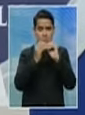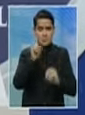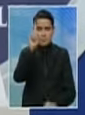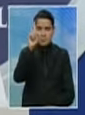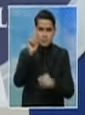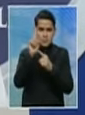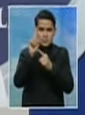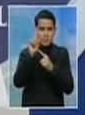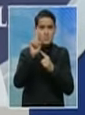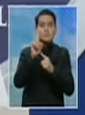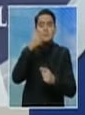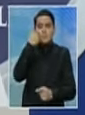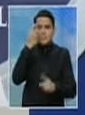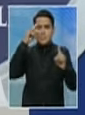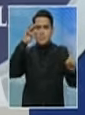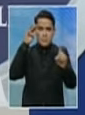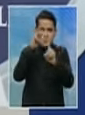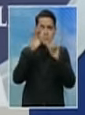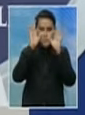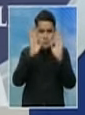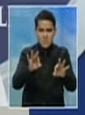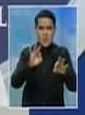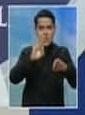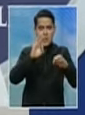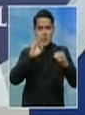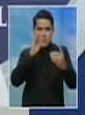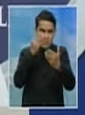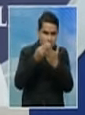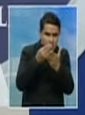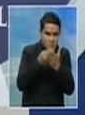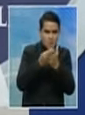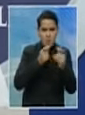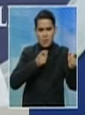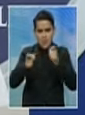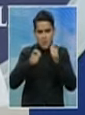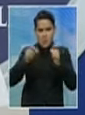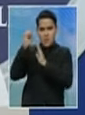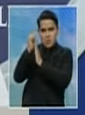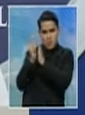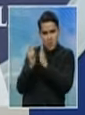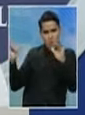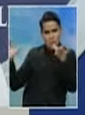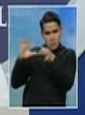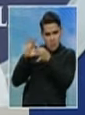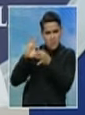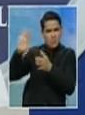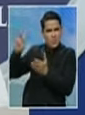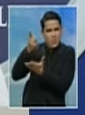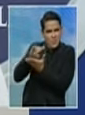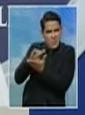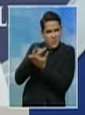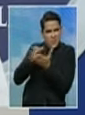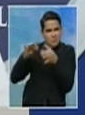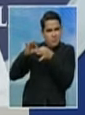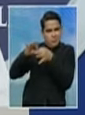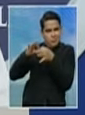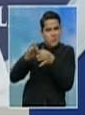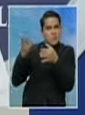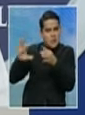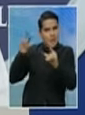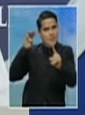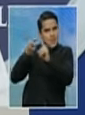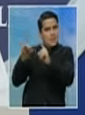Con el propósito de mantener una disciplina presupuestaria acorde con la Ley Orgánica del Presupuesto y con las metas establecidas